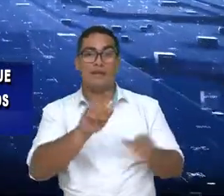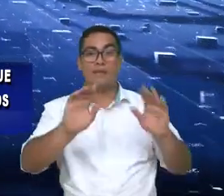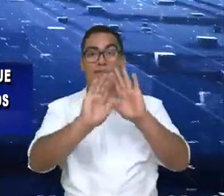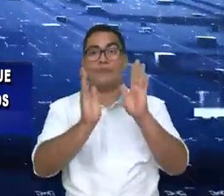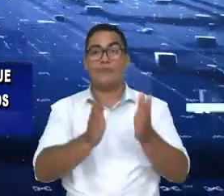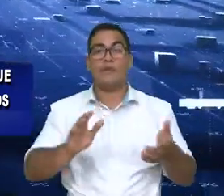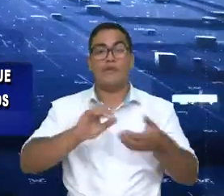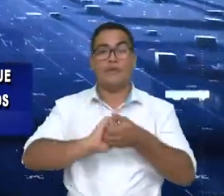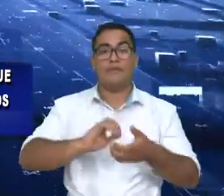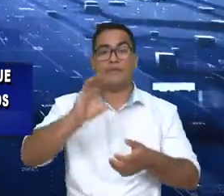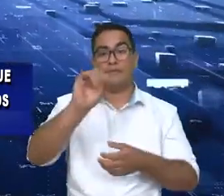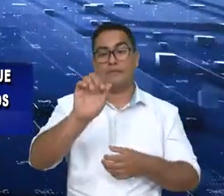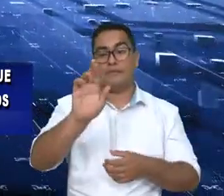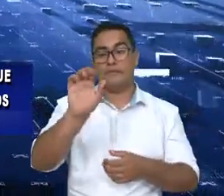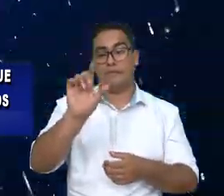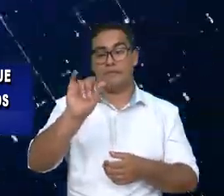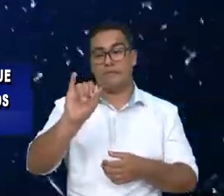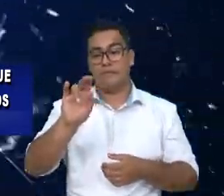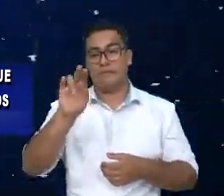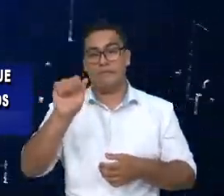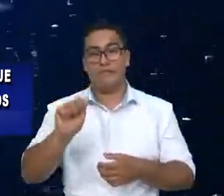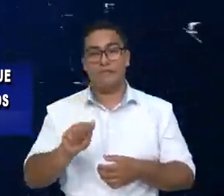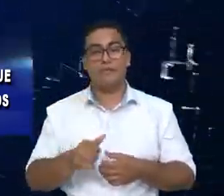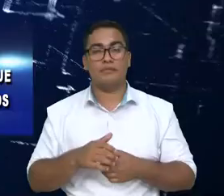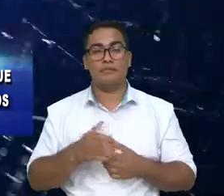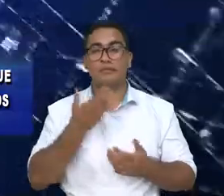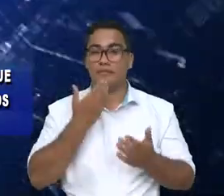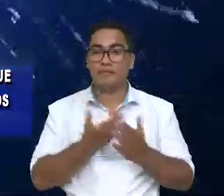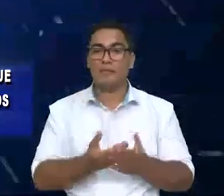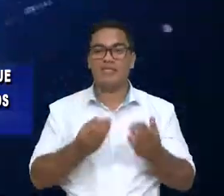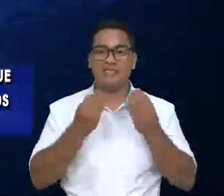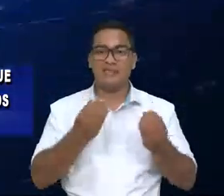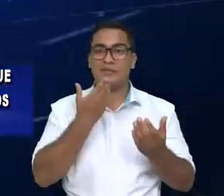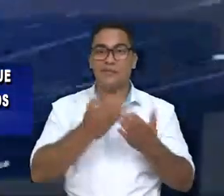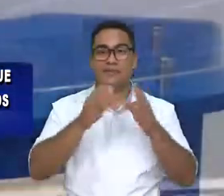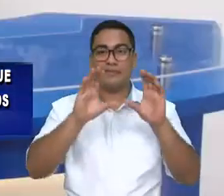nuestra colega Carolina Mayorga. Muchas gracias.